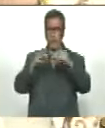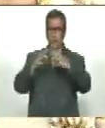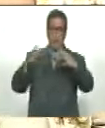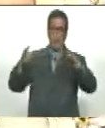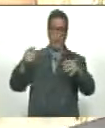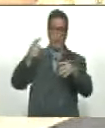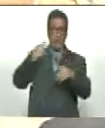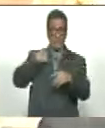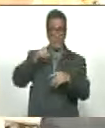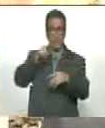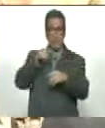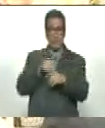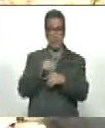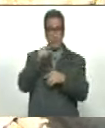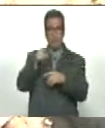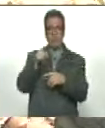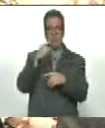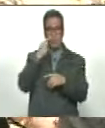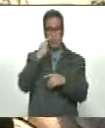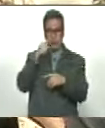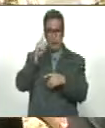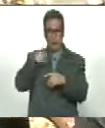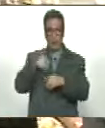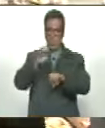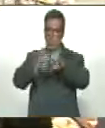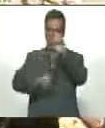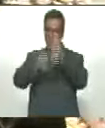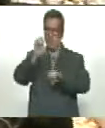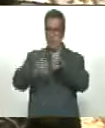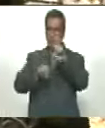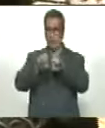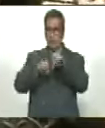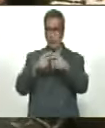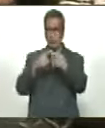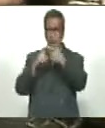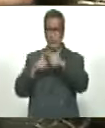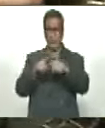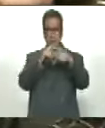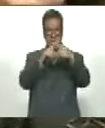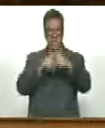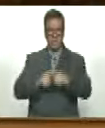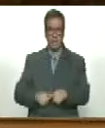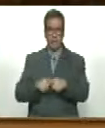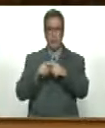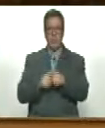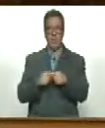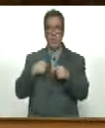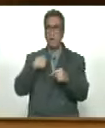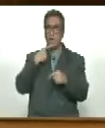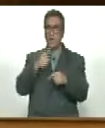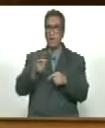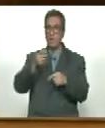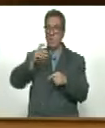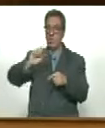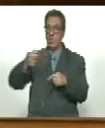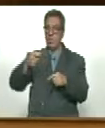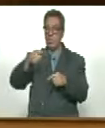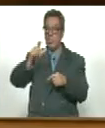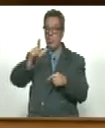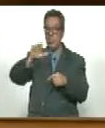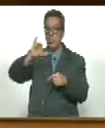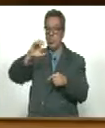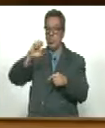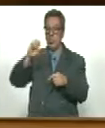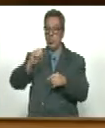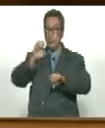eso, tienen que evaluar los otros números. Como diría Galileo Galilei,